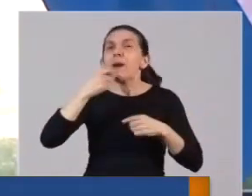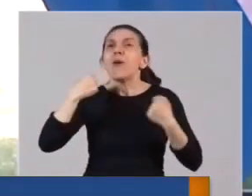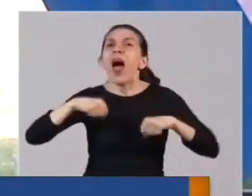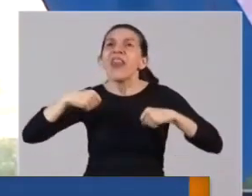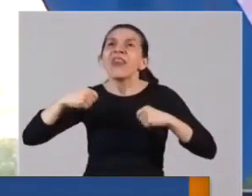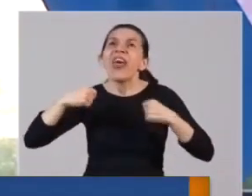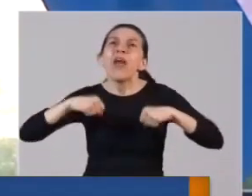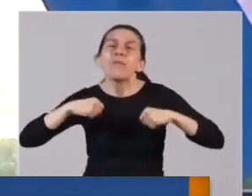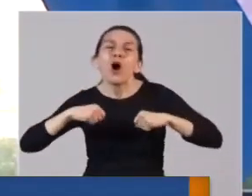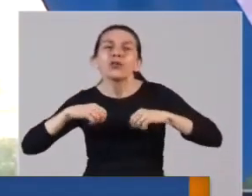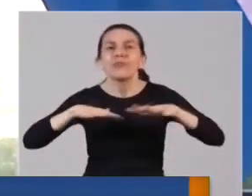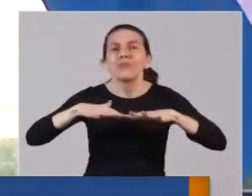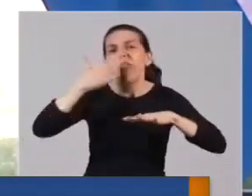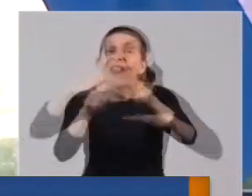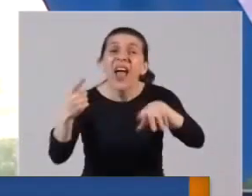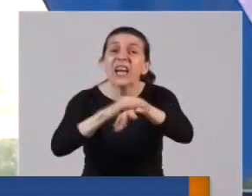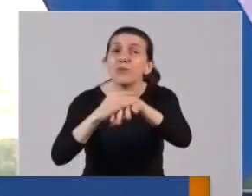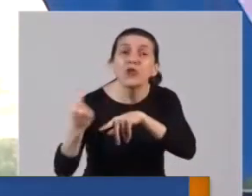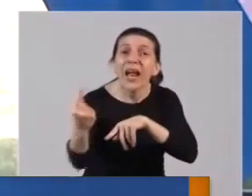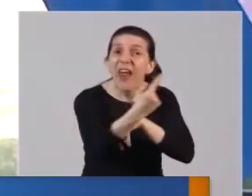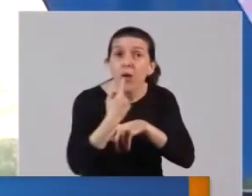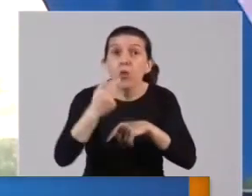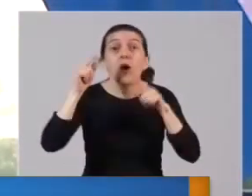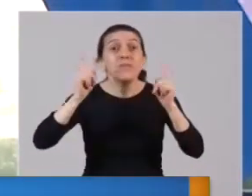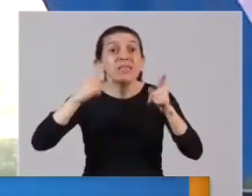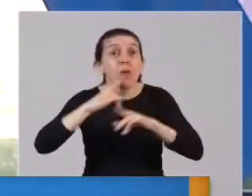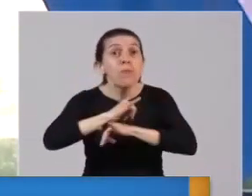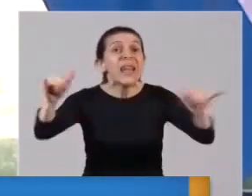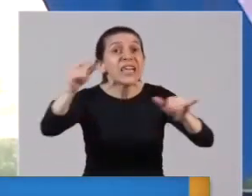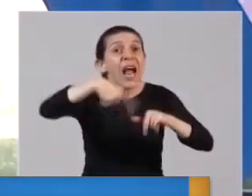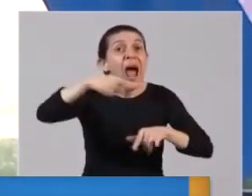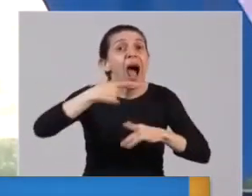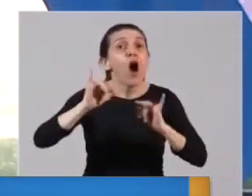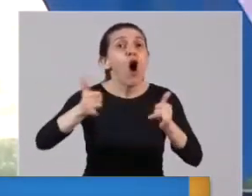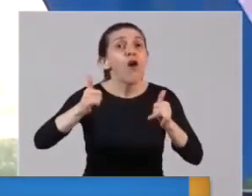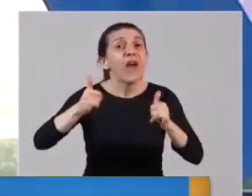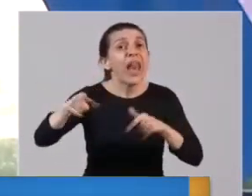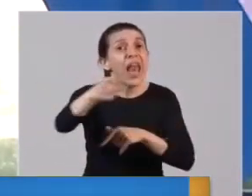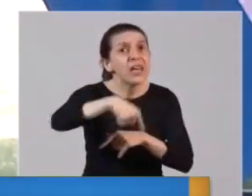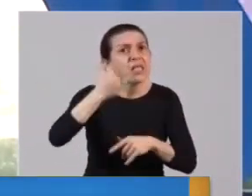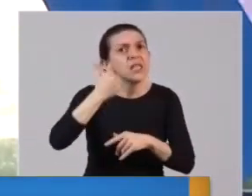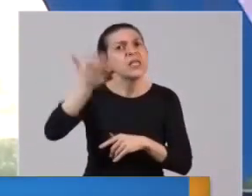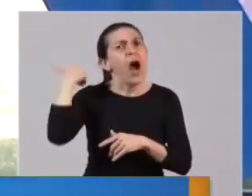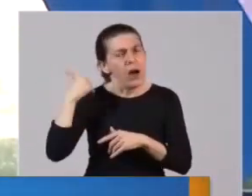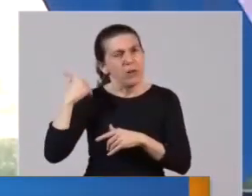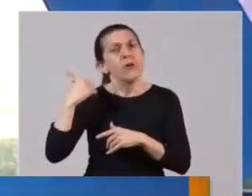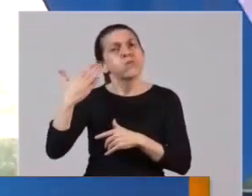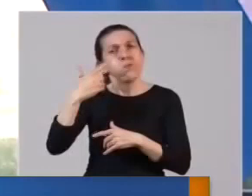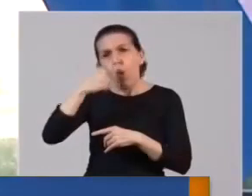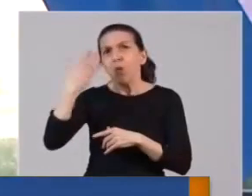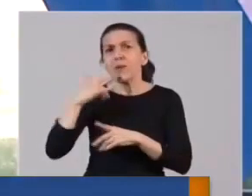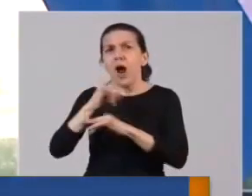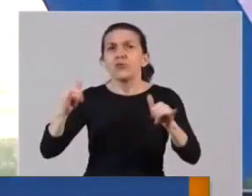riesgo es grande. Este mensaje también es para los jóvenes. Ya les hablé la última vez. No